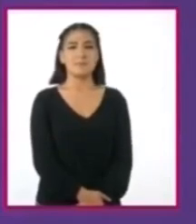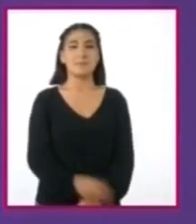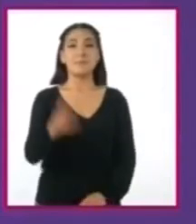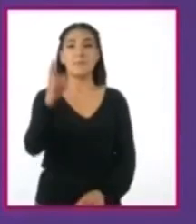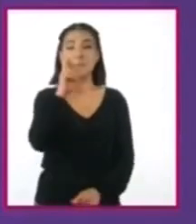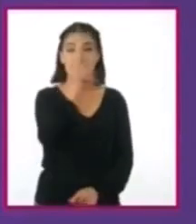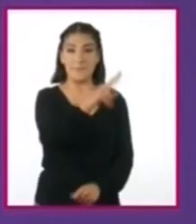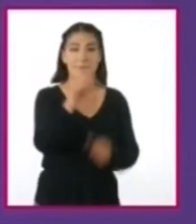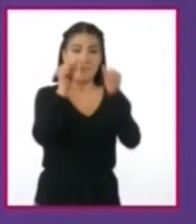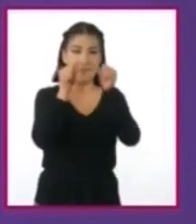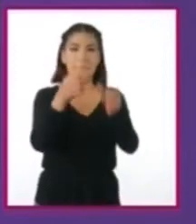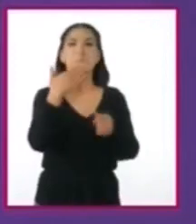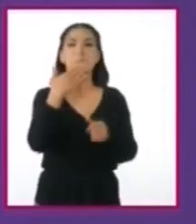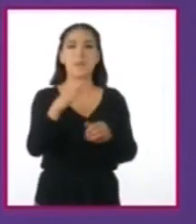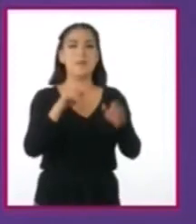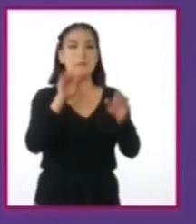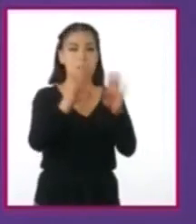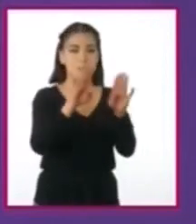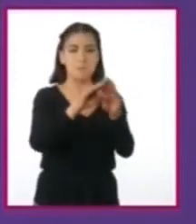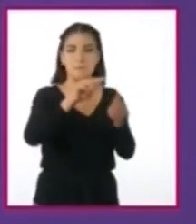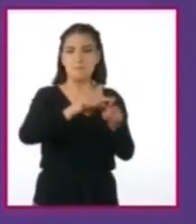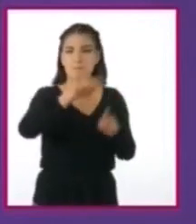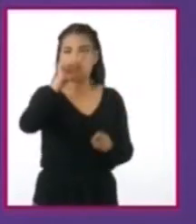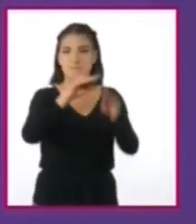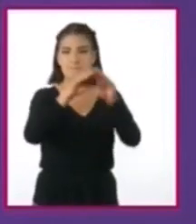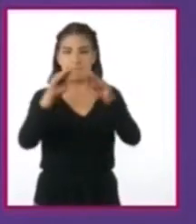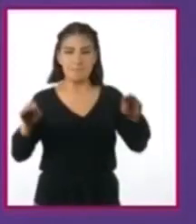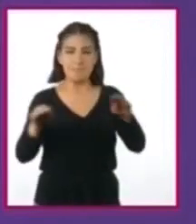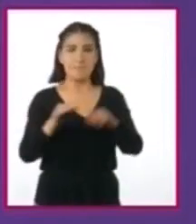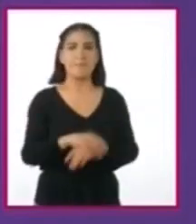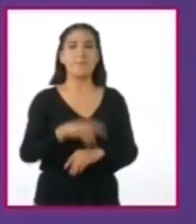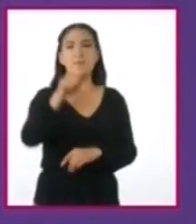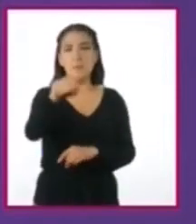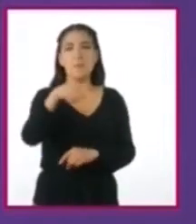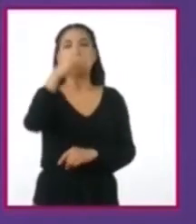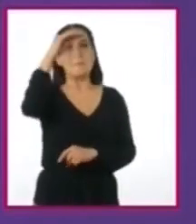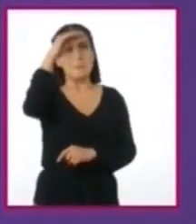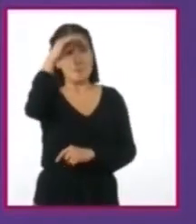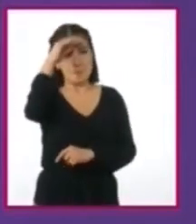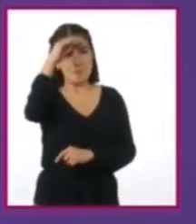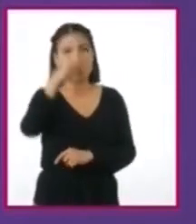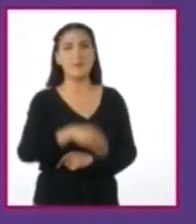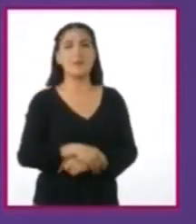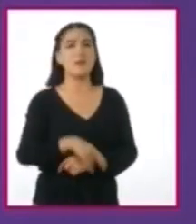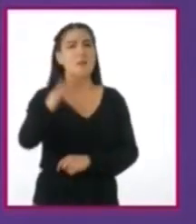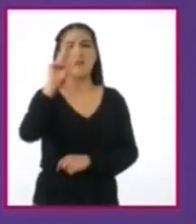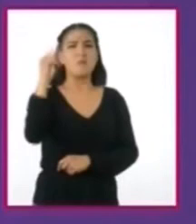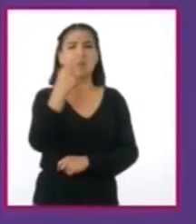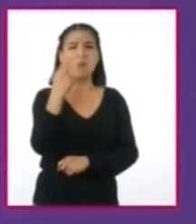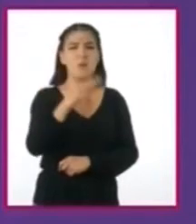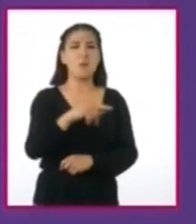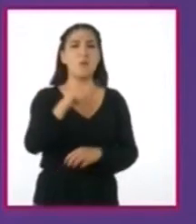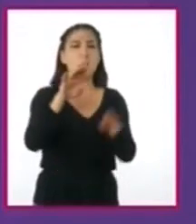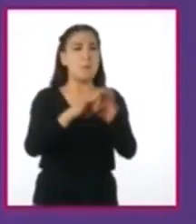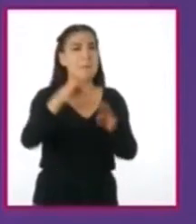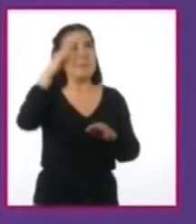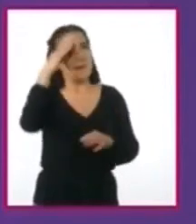Observa bien el trazo obtenido y reflexiona. No es necesario que hagas